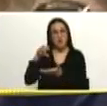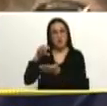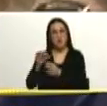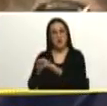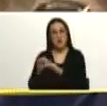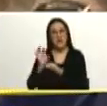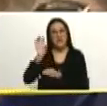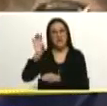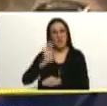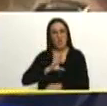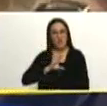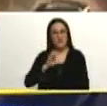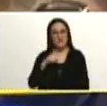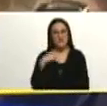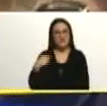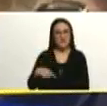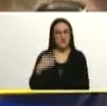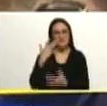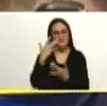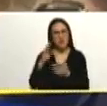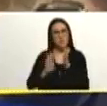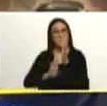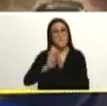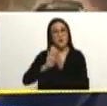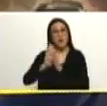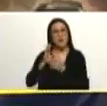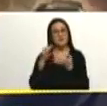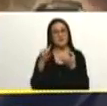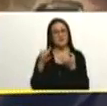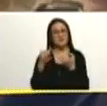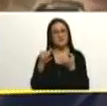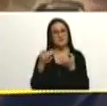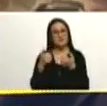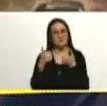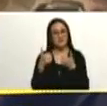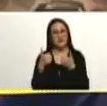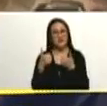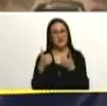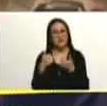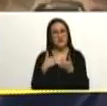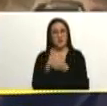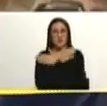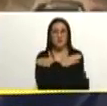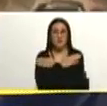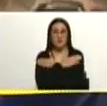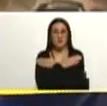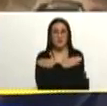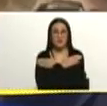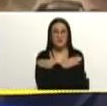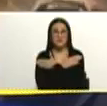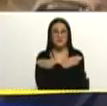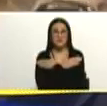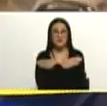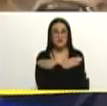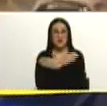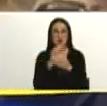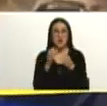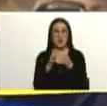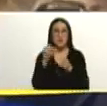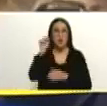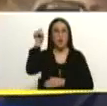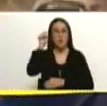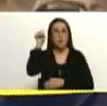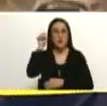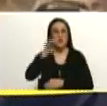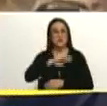lo que he visto es progreso, prosperidad. Quiero felicitar al Partido Comunista de